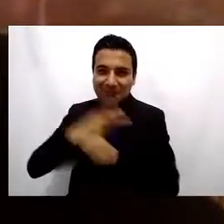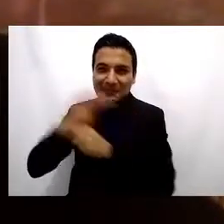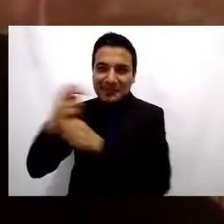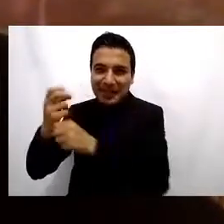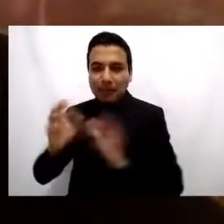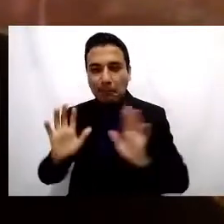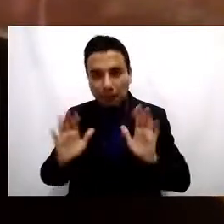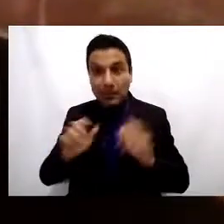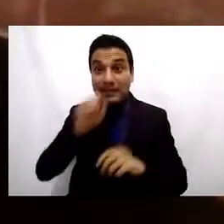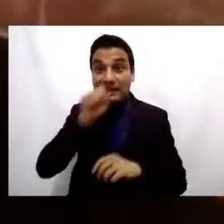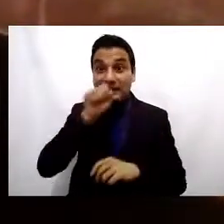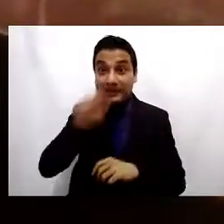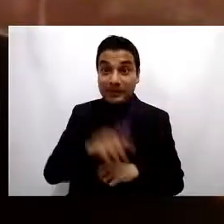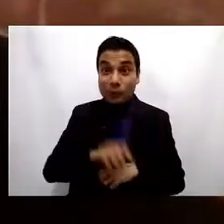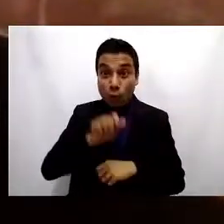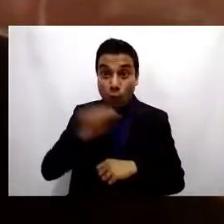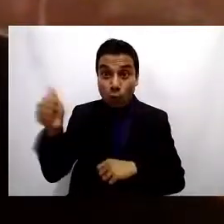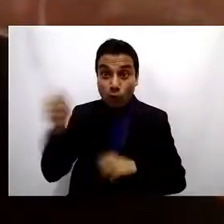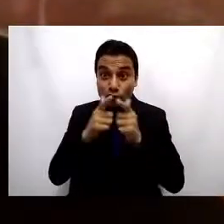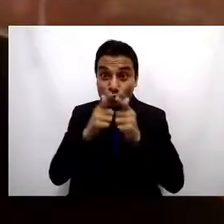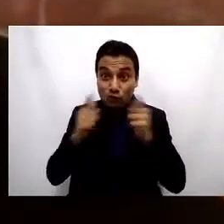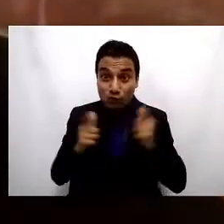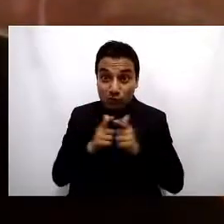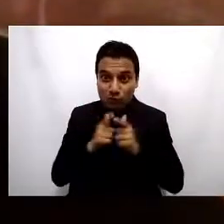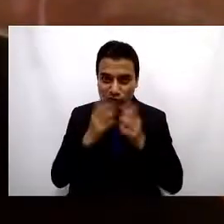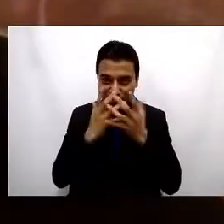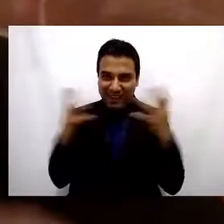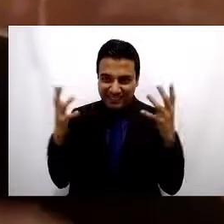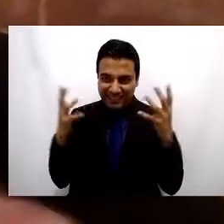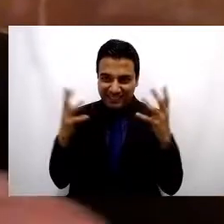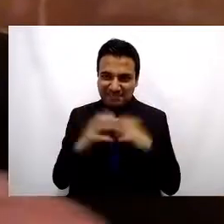muy grandes de